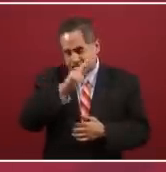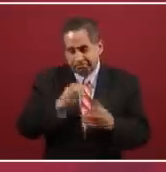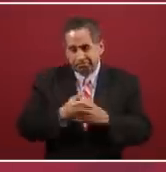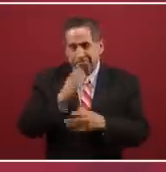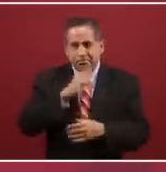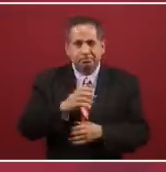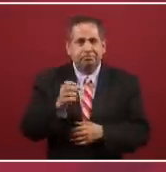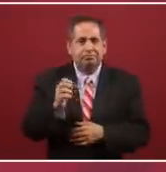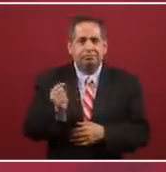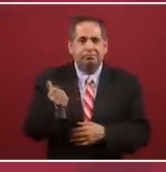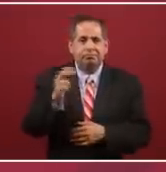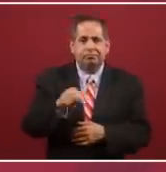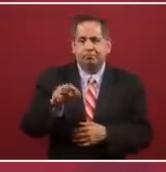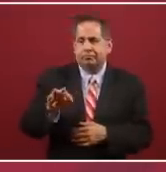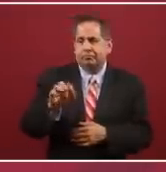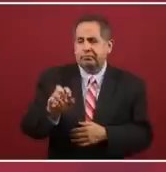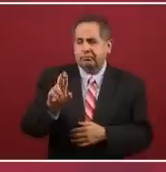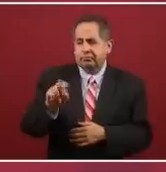San Fernando.